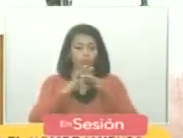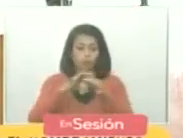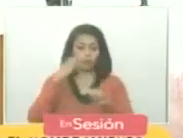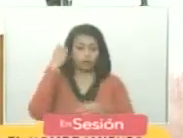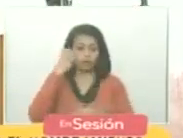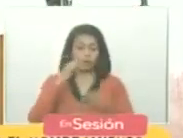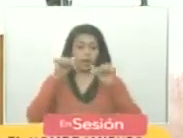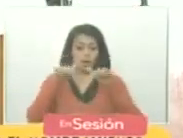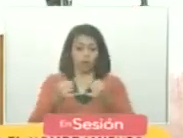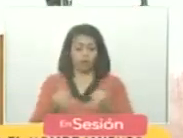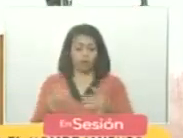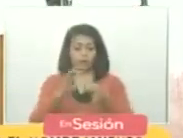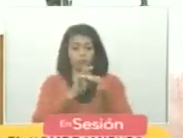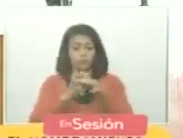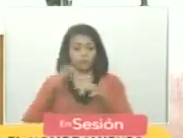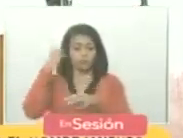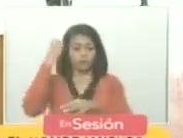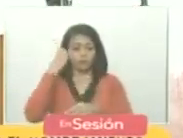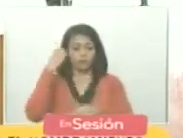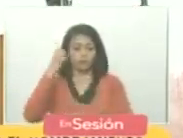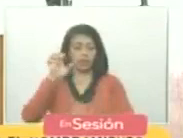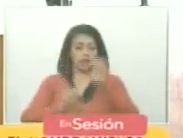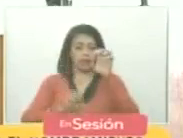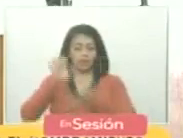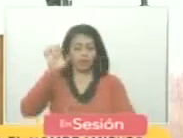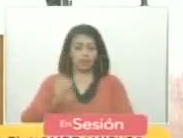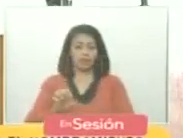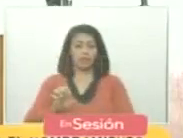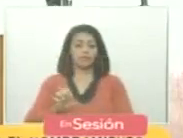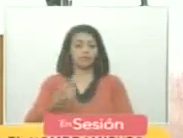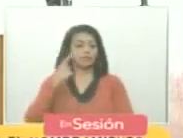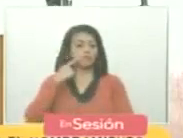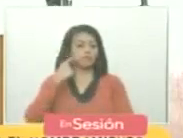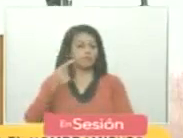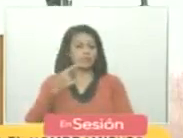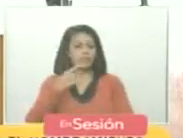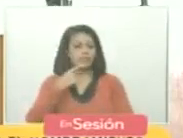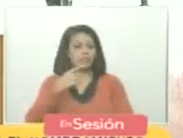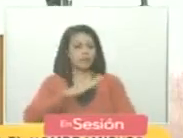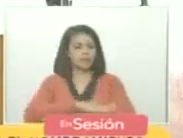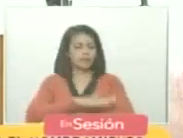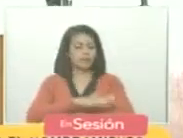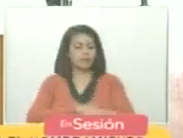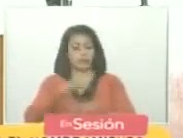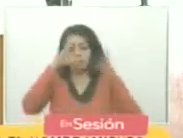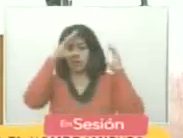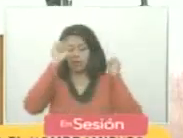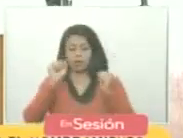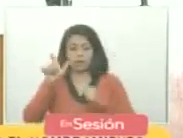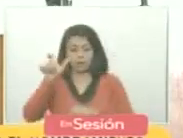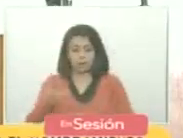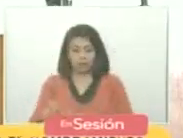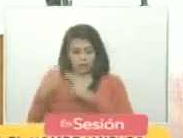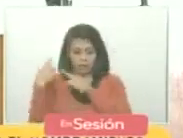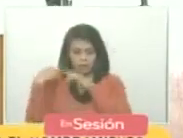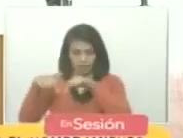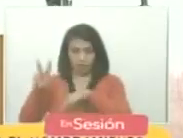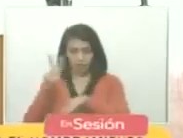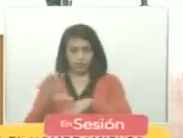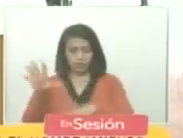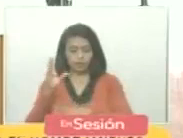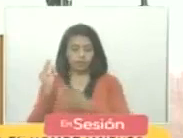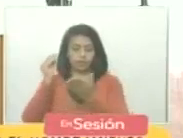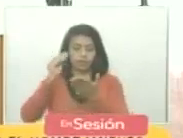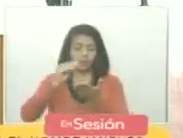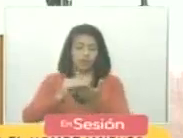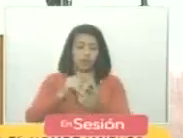este momento la Unión Europea ha revisado su postura y le tocará al embajador Valero no solamente llevar la